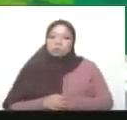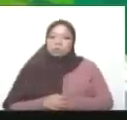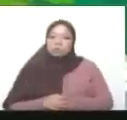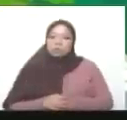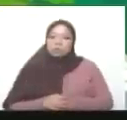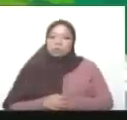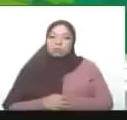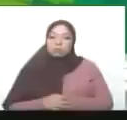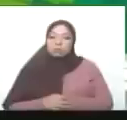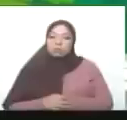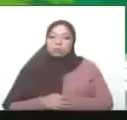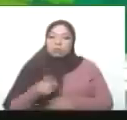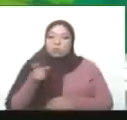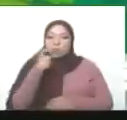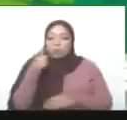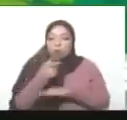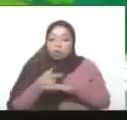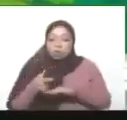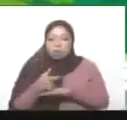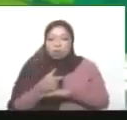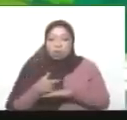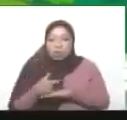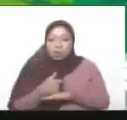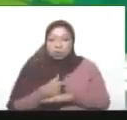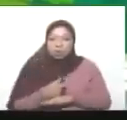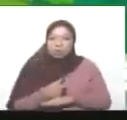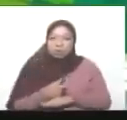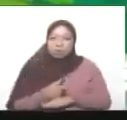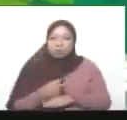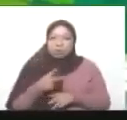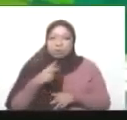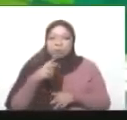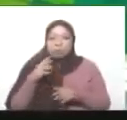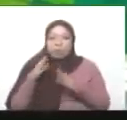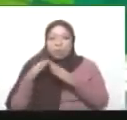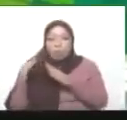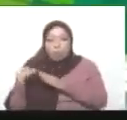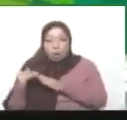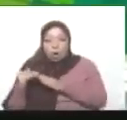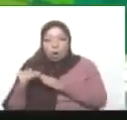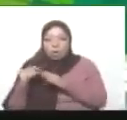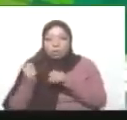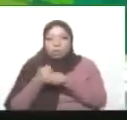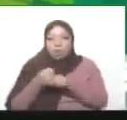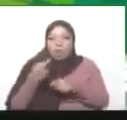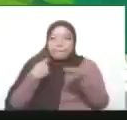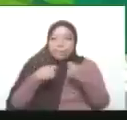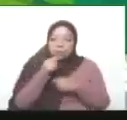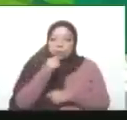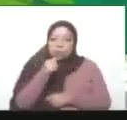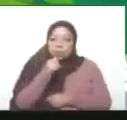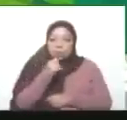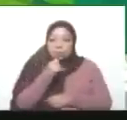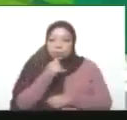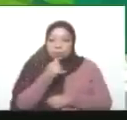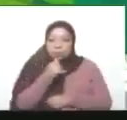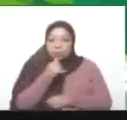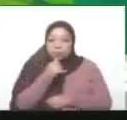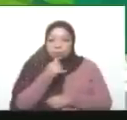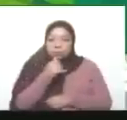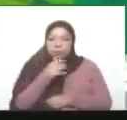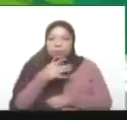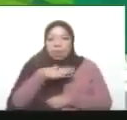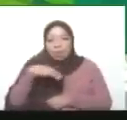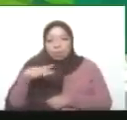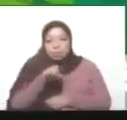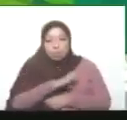el anuncio del gobierno de Guyana de entregar los bloques petroleros del mar